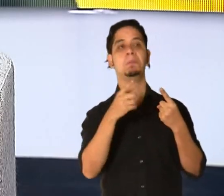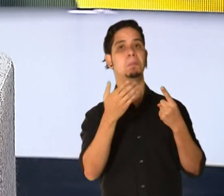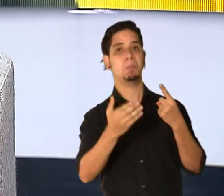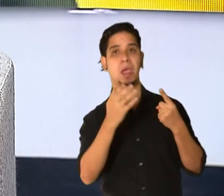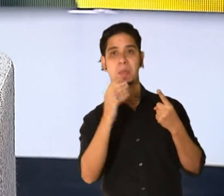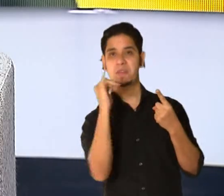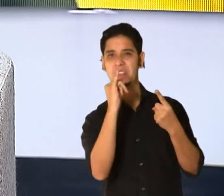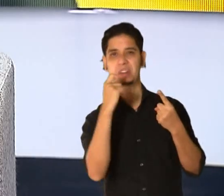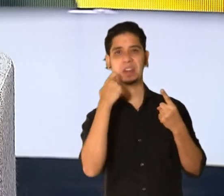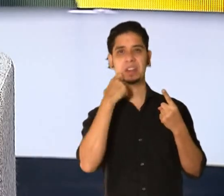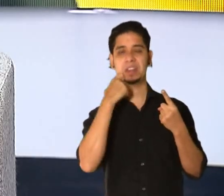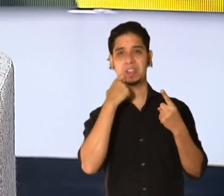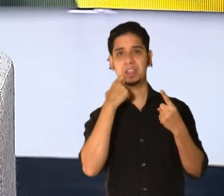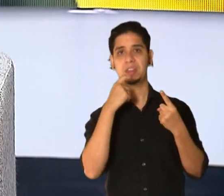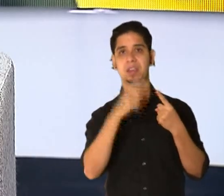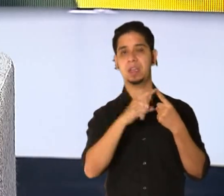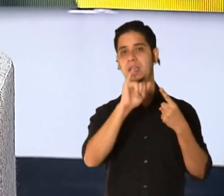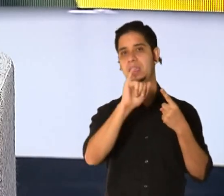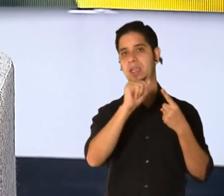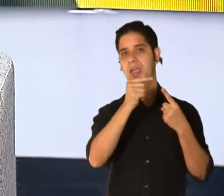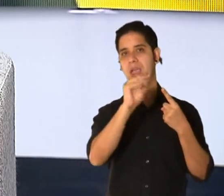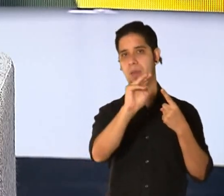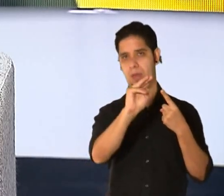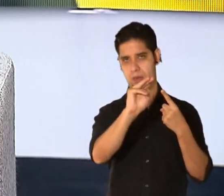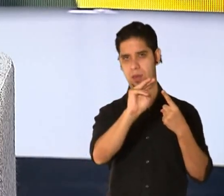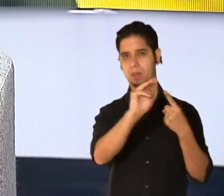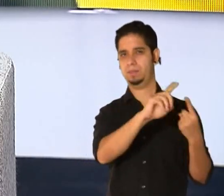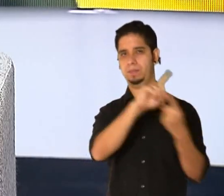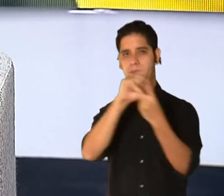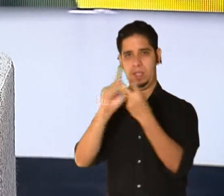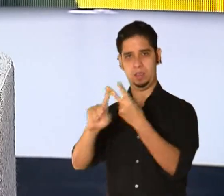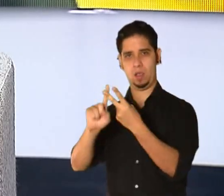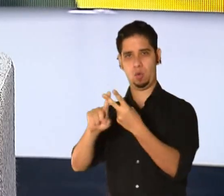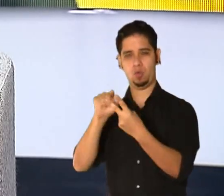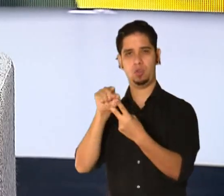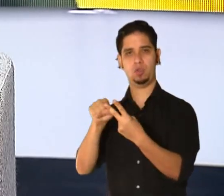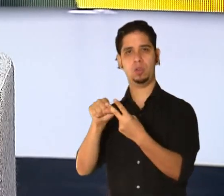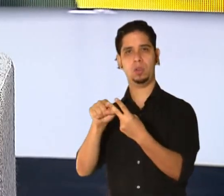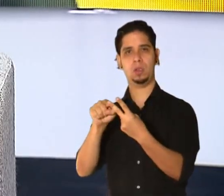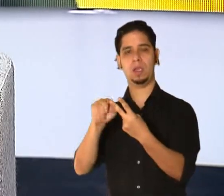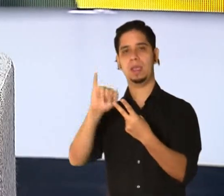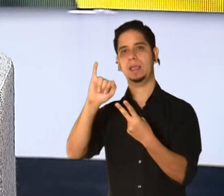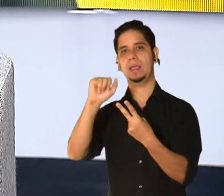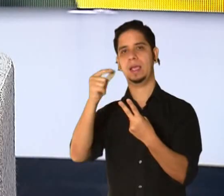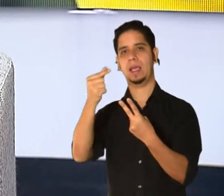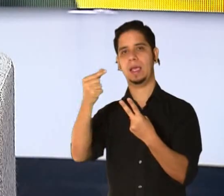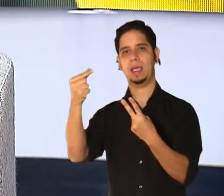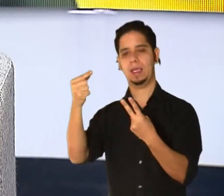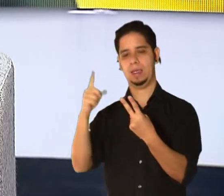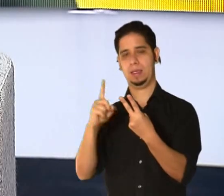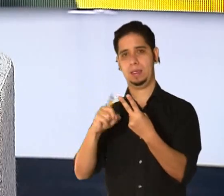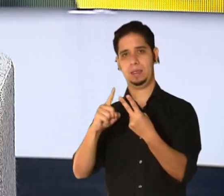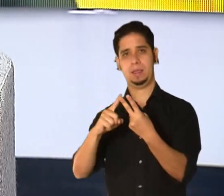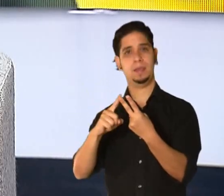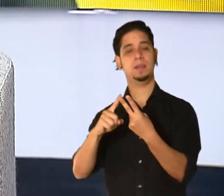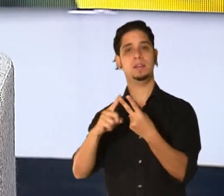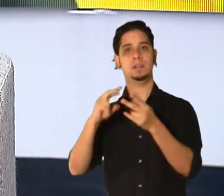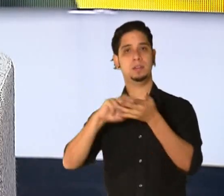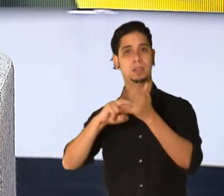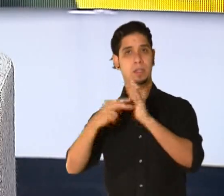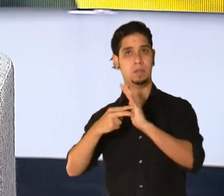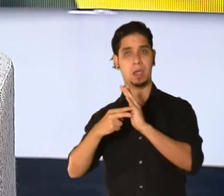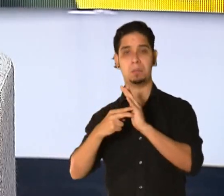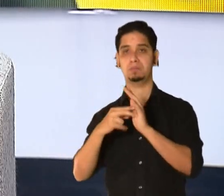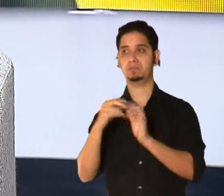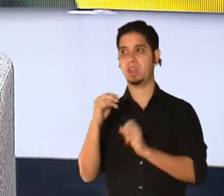más reciente, que se llama IgM, y el otro que se llama IgG, que es un reflejo de una infección de